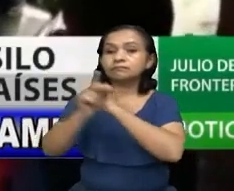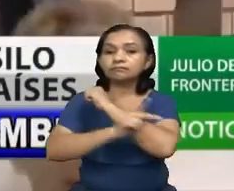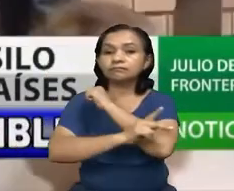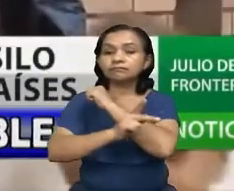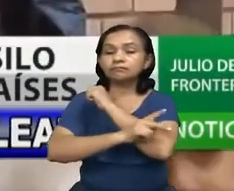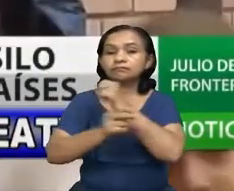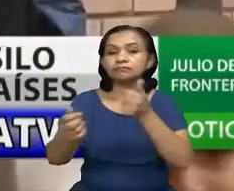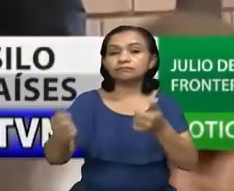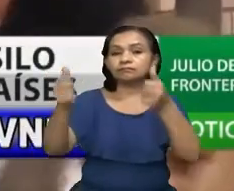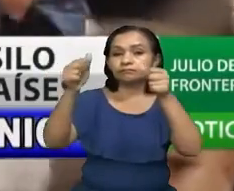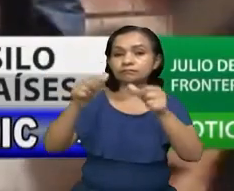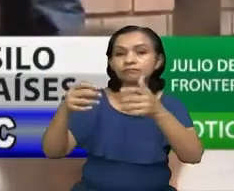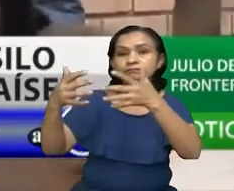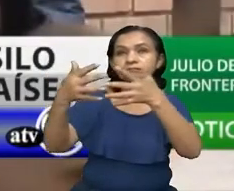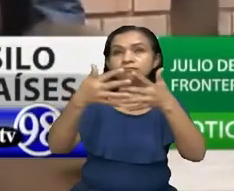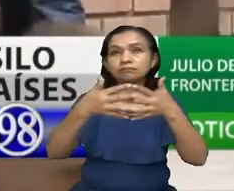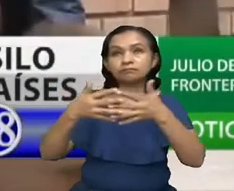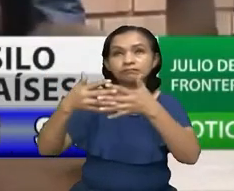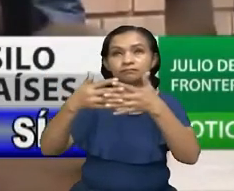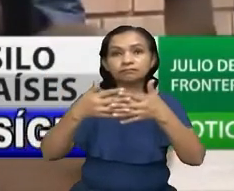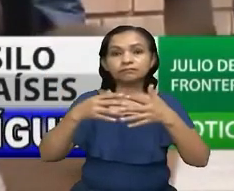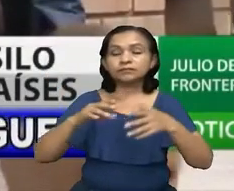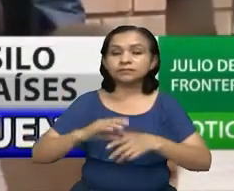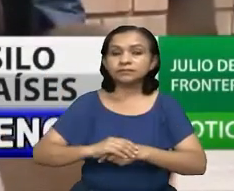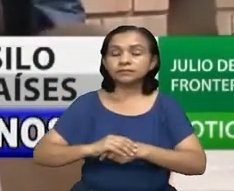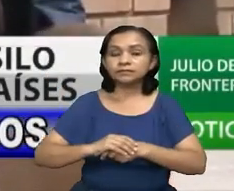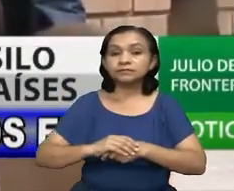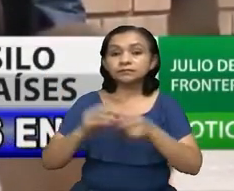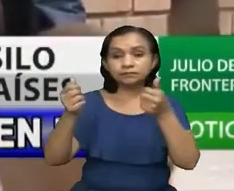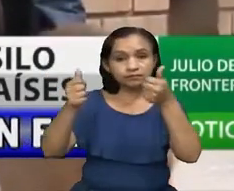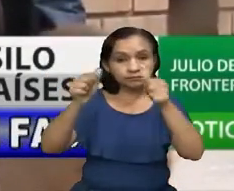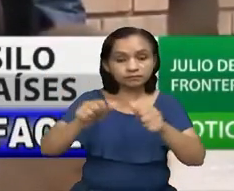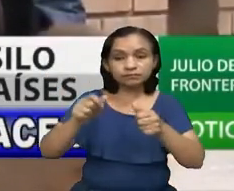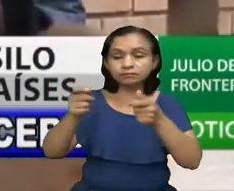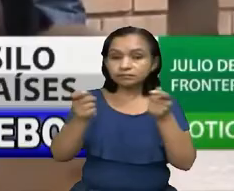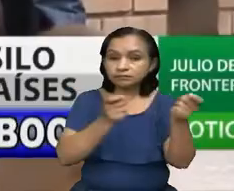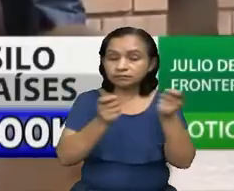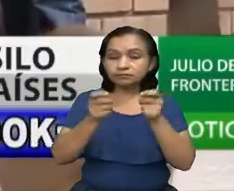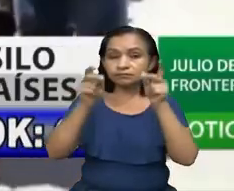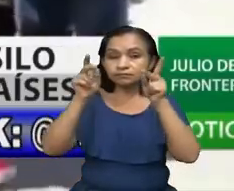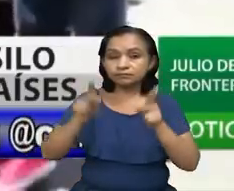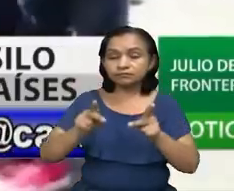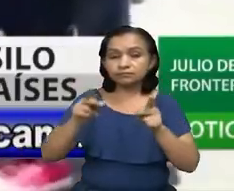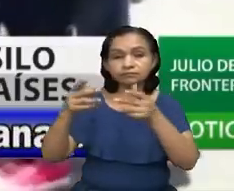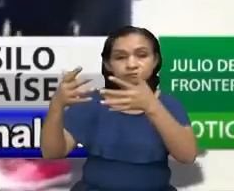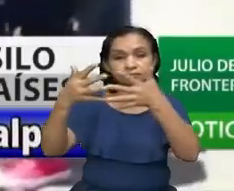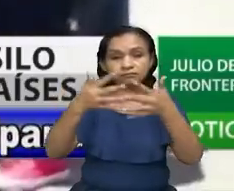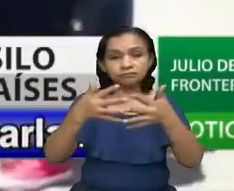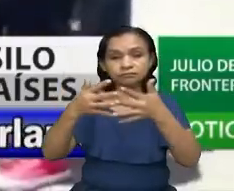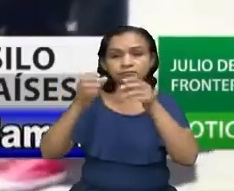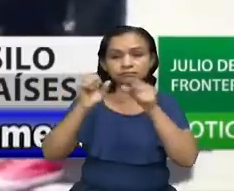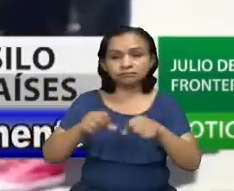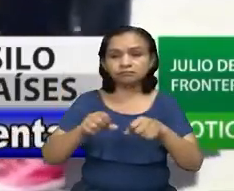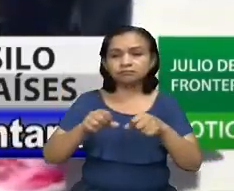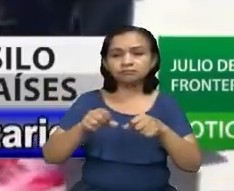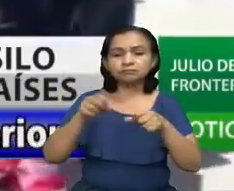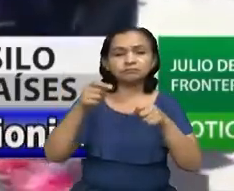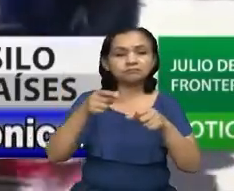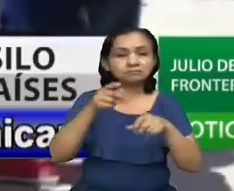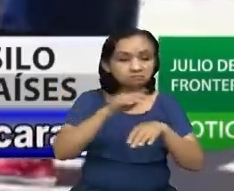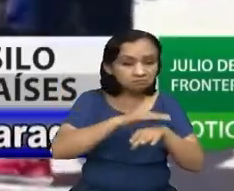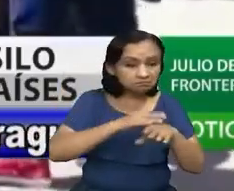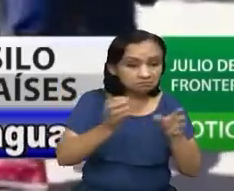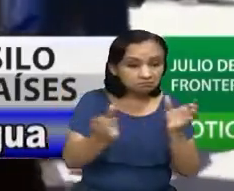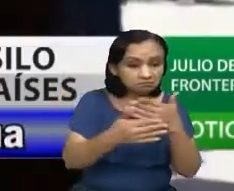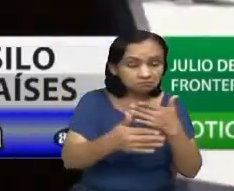acuerdos bilaterales con Estados Unidos. Al ponerse en marcha esta regulación, las autoridades norteamericanas podrán enviar a los